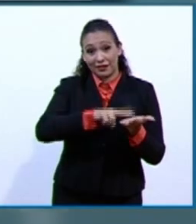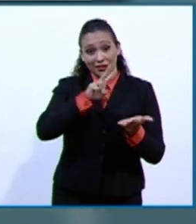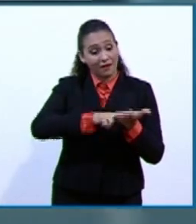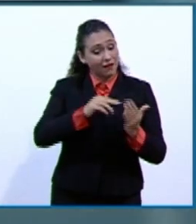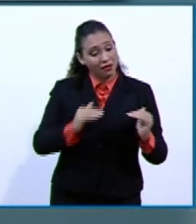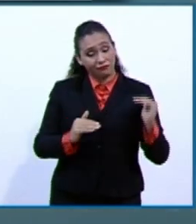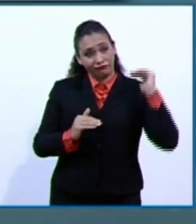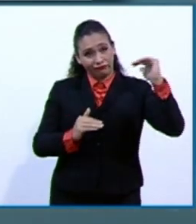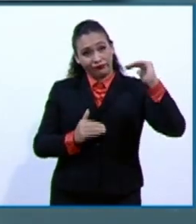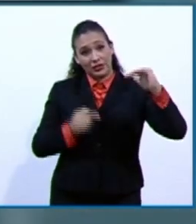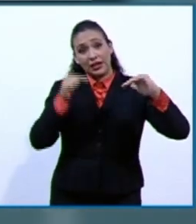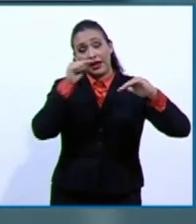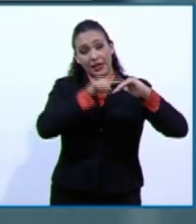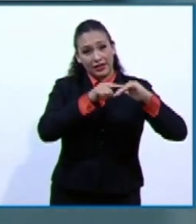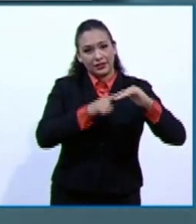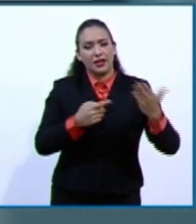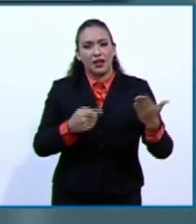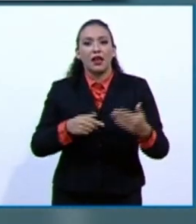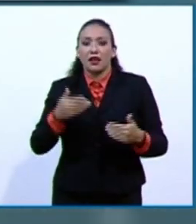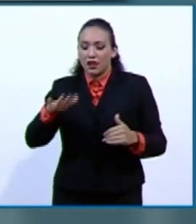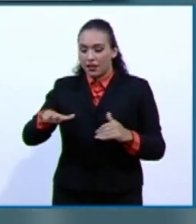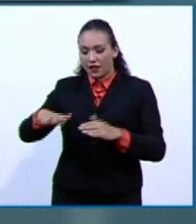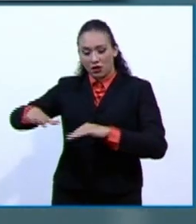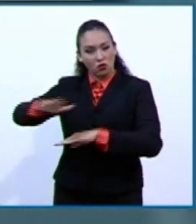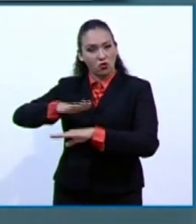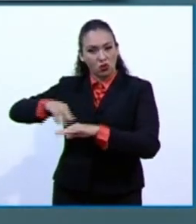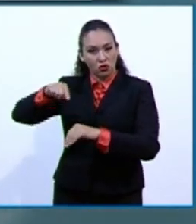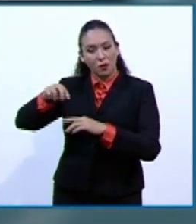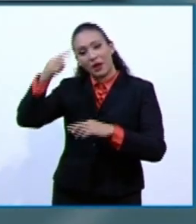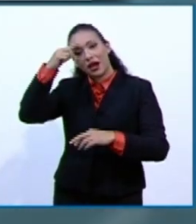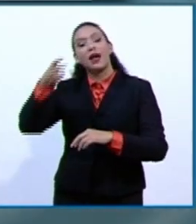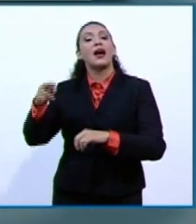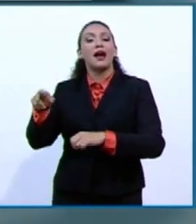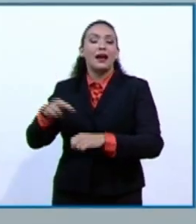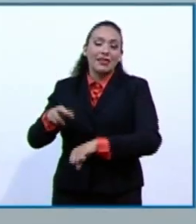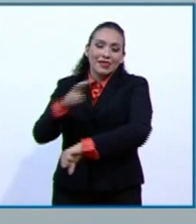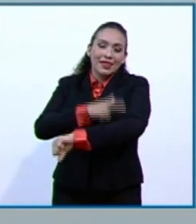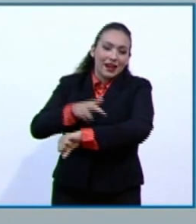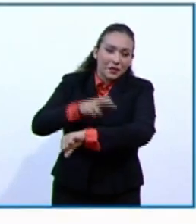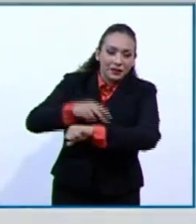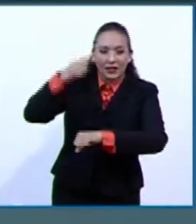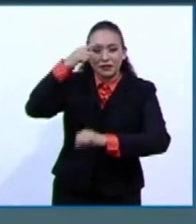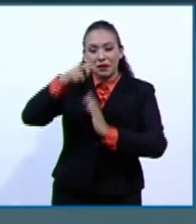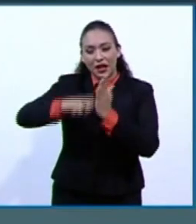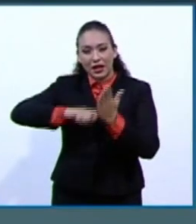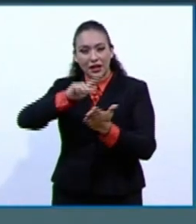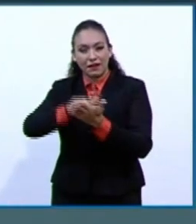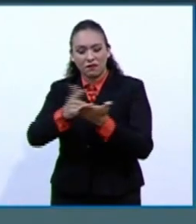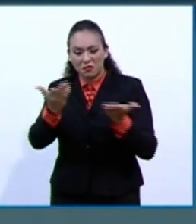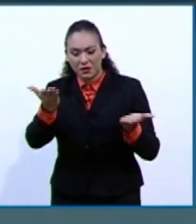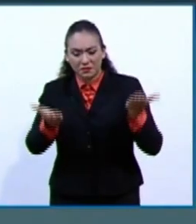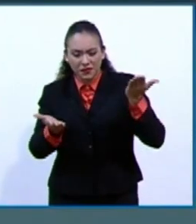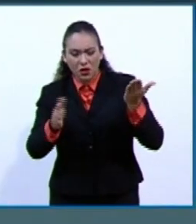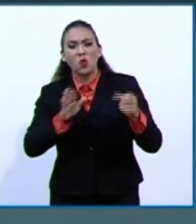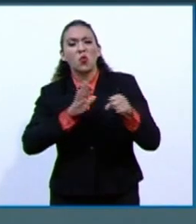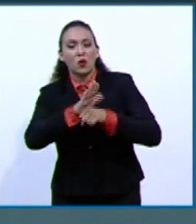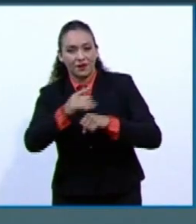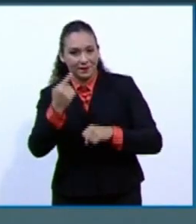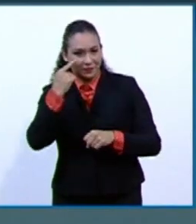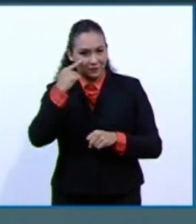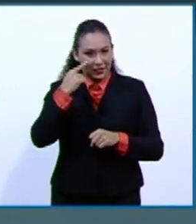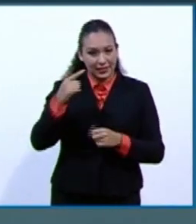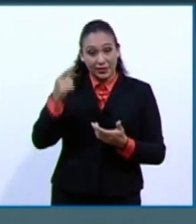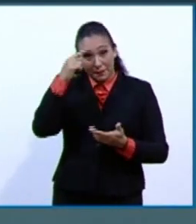este órgano con facultades limitadas, es susceptible de control constitucional. En la tesis se explica que el poder reformador